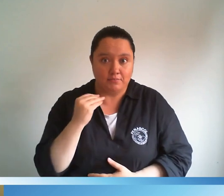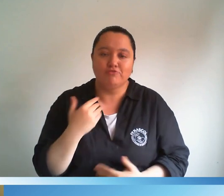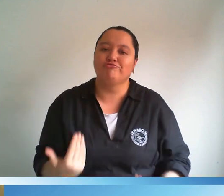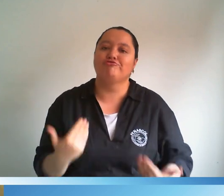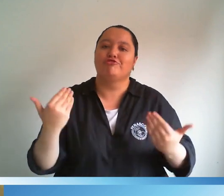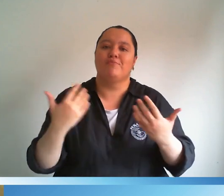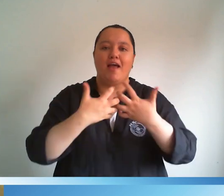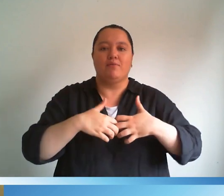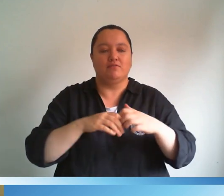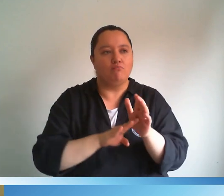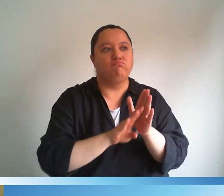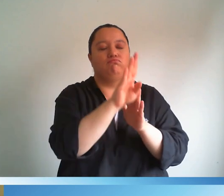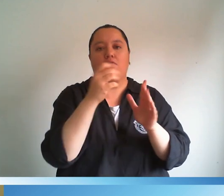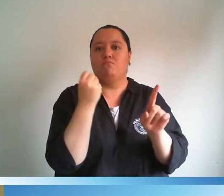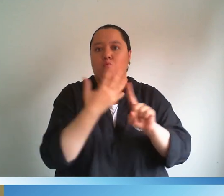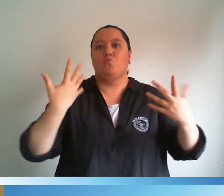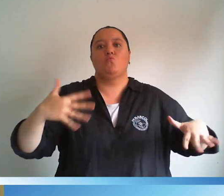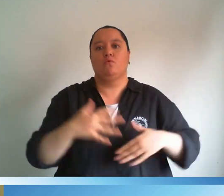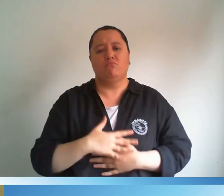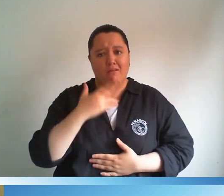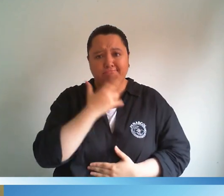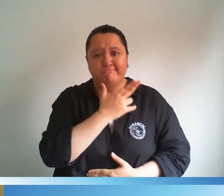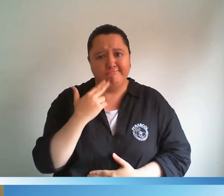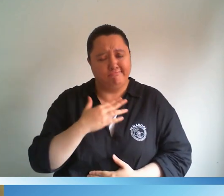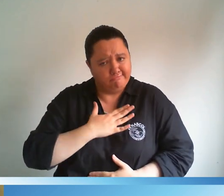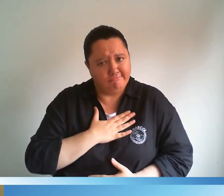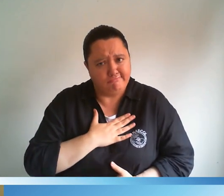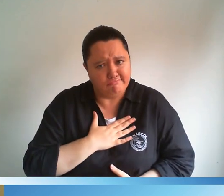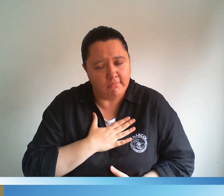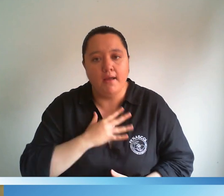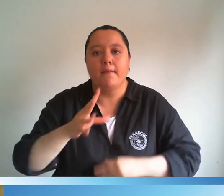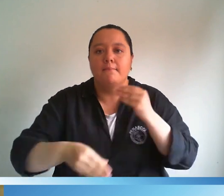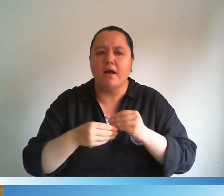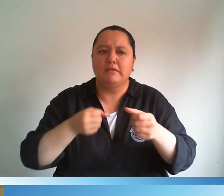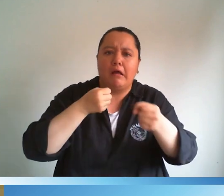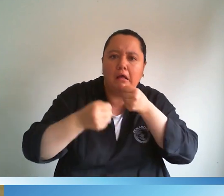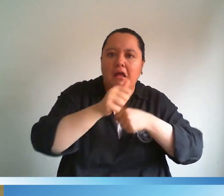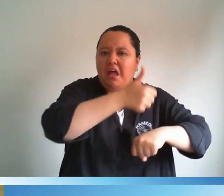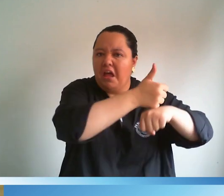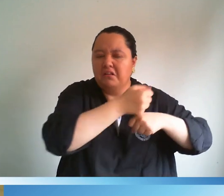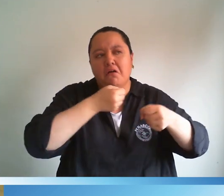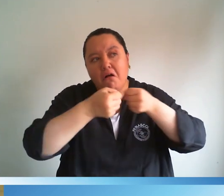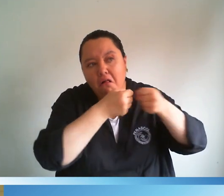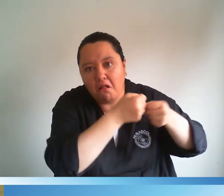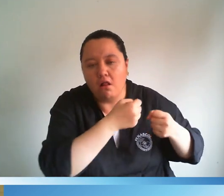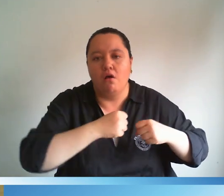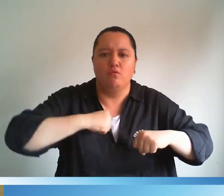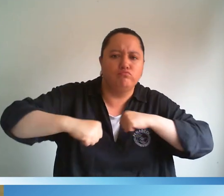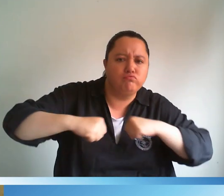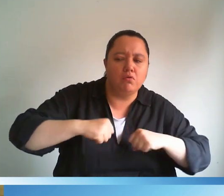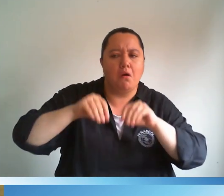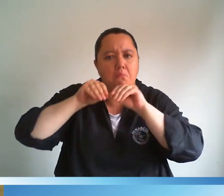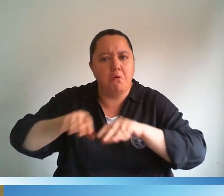permitirán potenciar la imagen de la empresa de manera significativa. Estoy comprometido y llevaré a cabo entrevistas con gerentes,